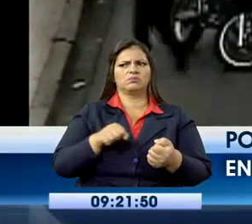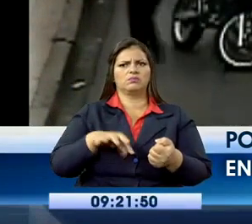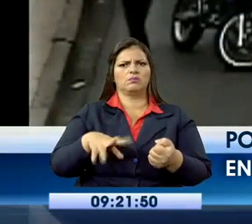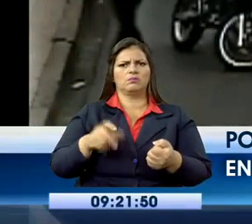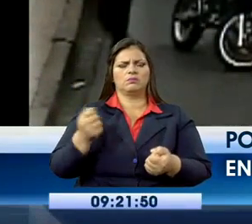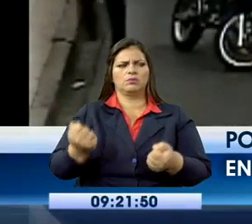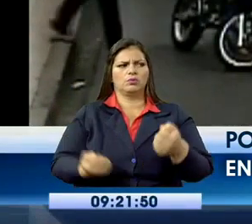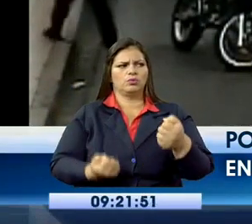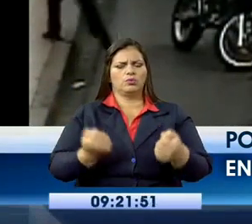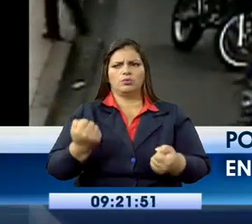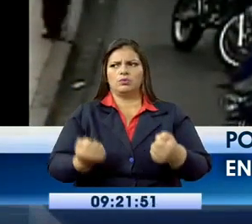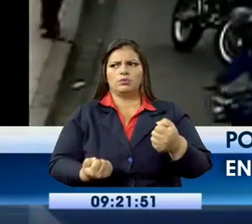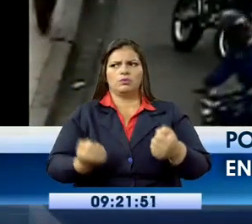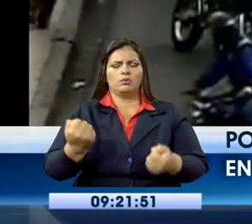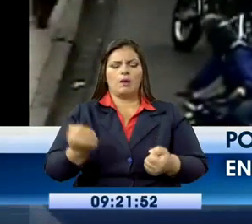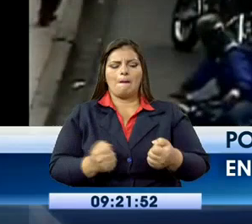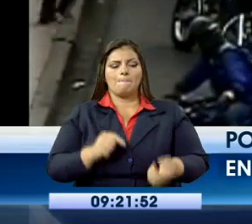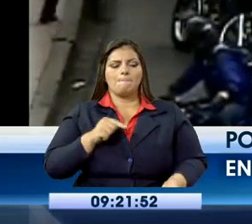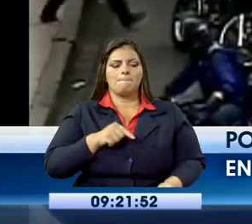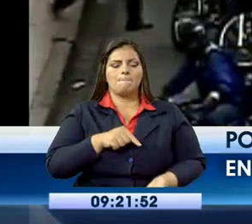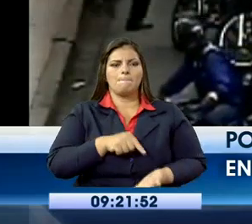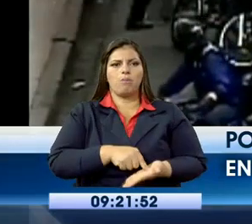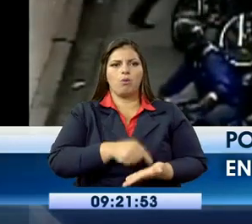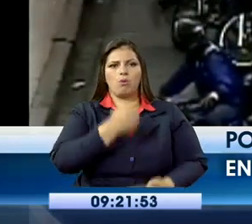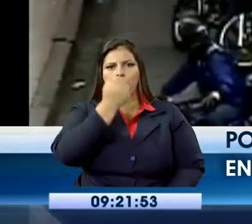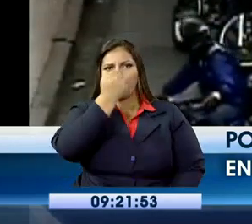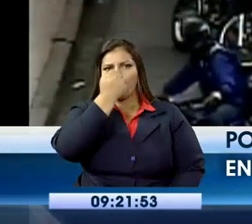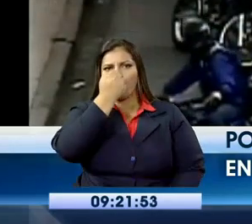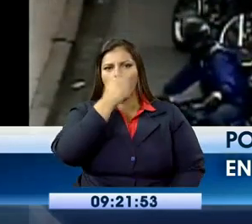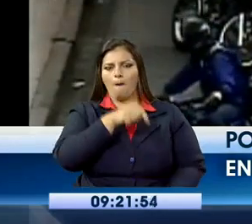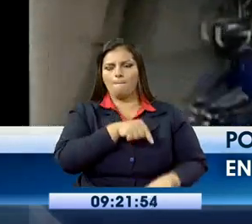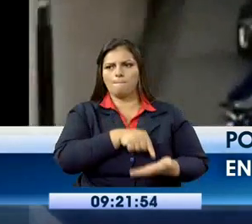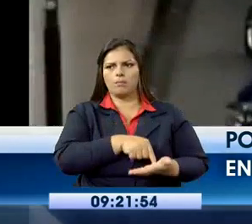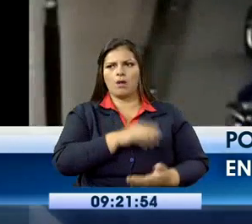dio la alarma y la policía llegó de inmediato.